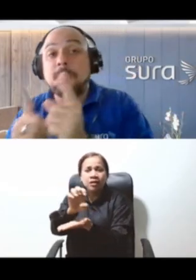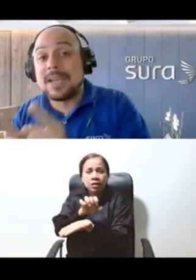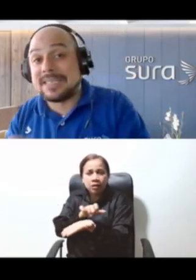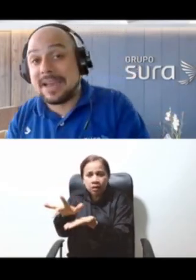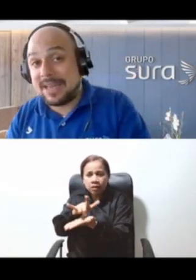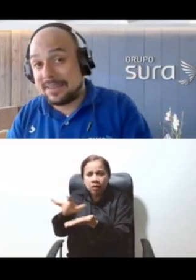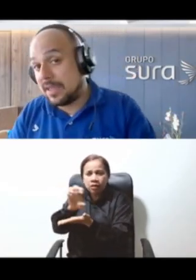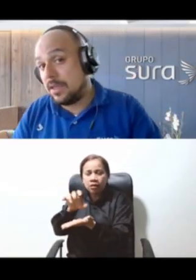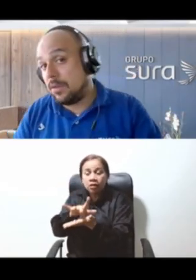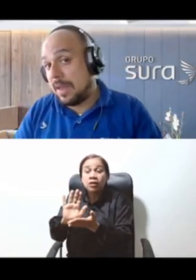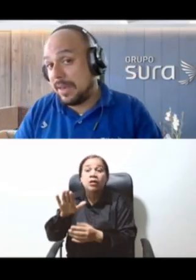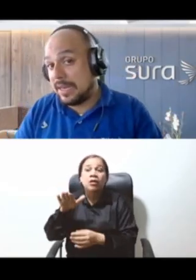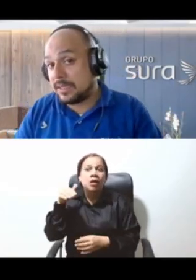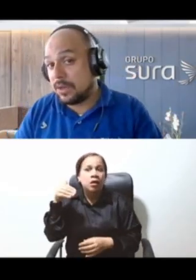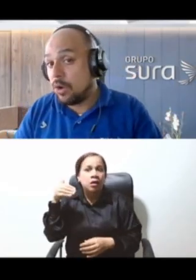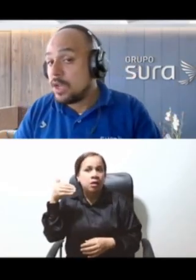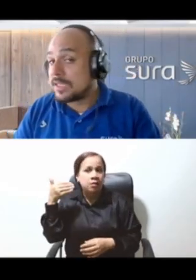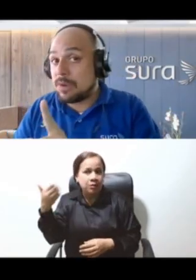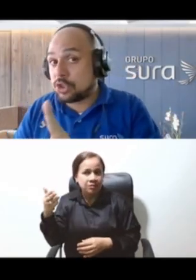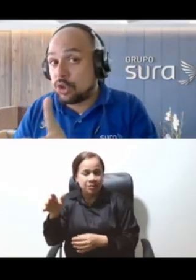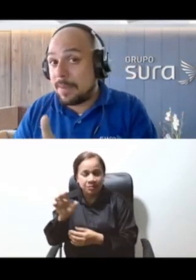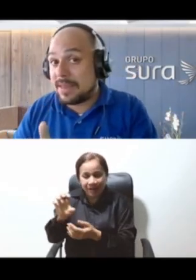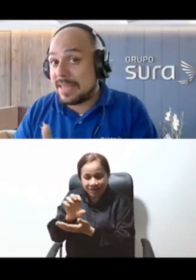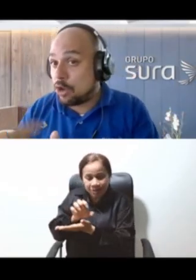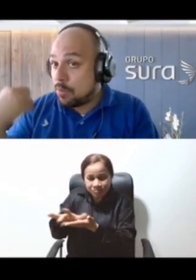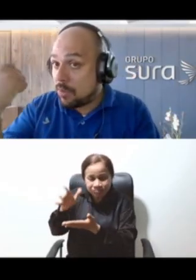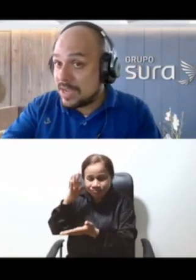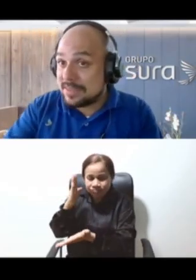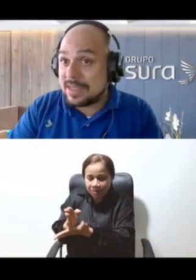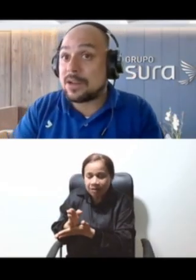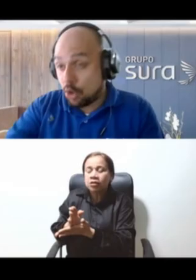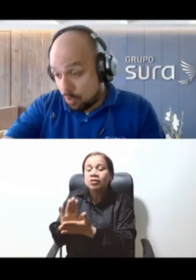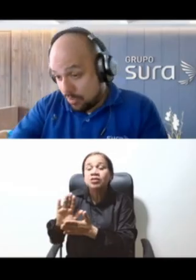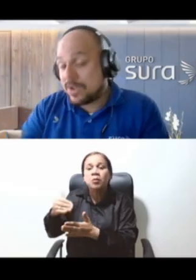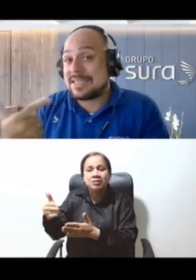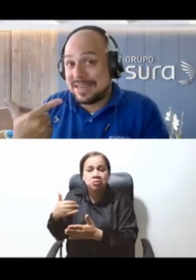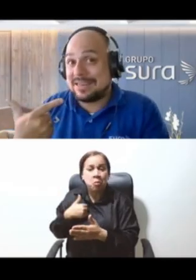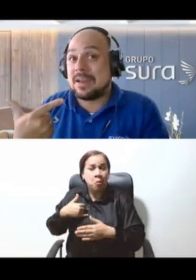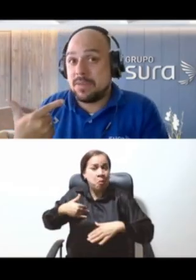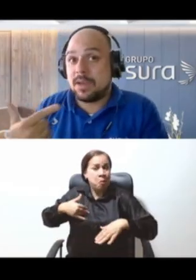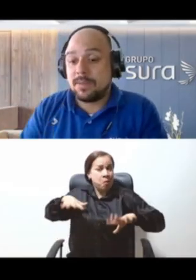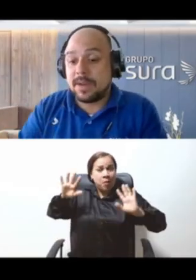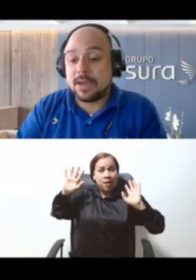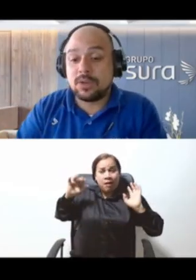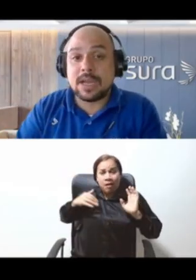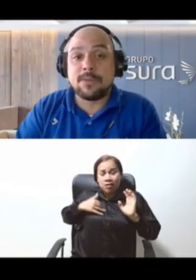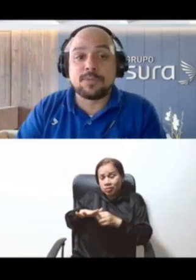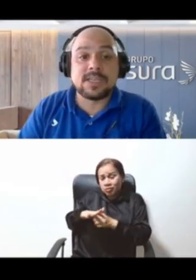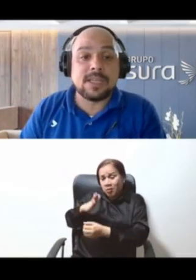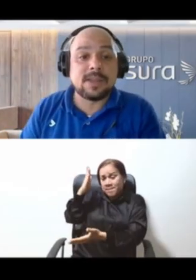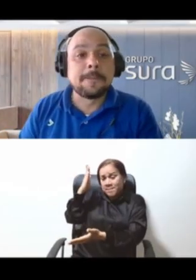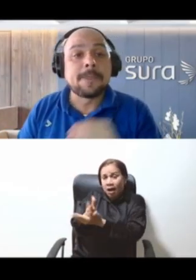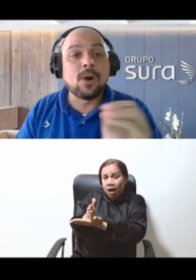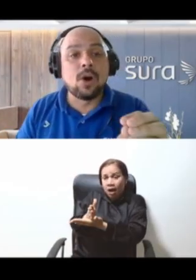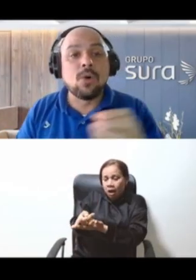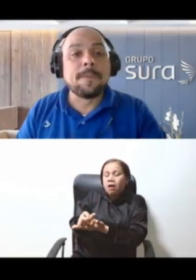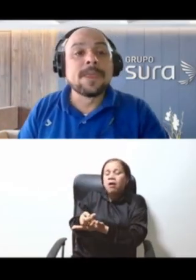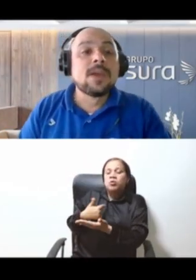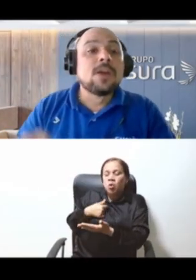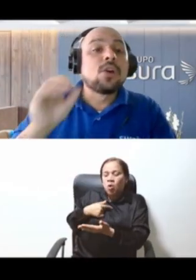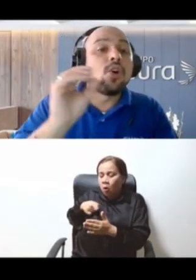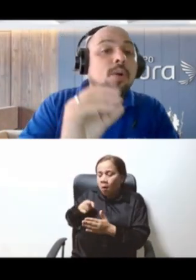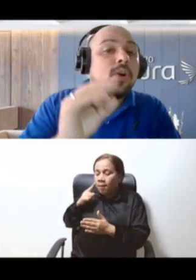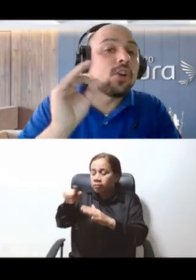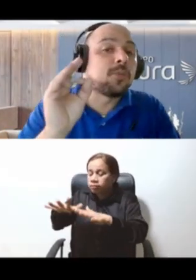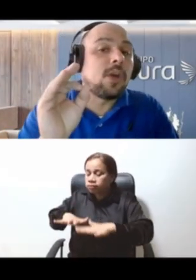hasta después de haber atendido la emergencia. Ojo, es que no es solamente cómo voy a entrar, cómo voy a salir también, para que lo tengamos presente.